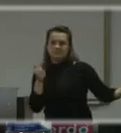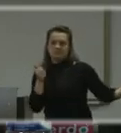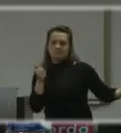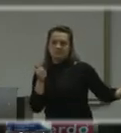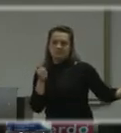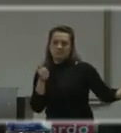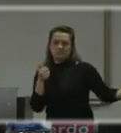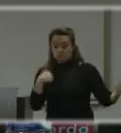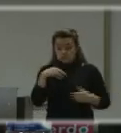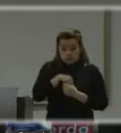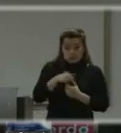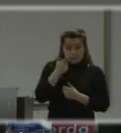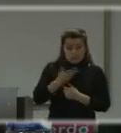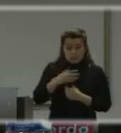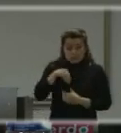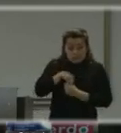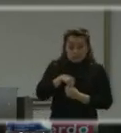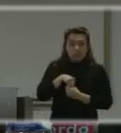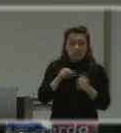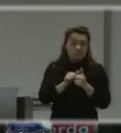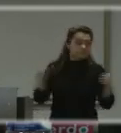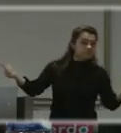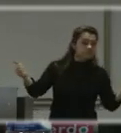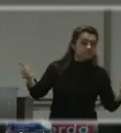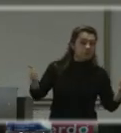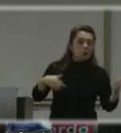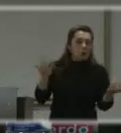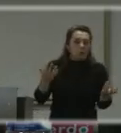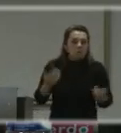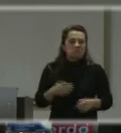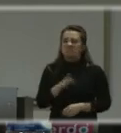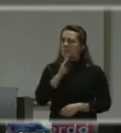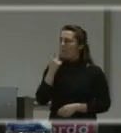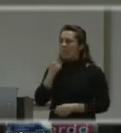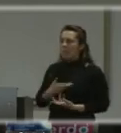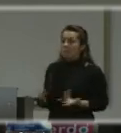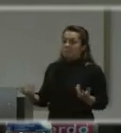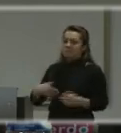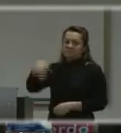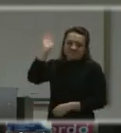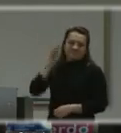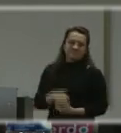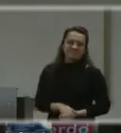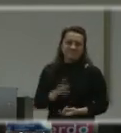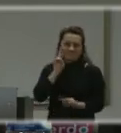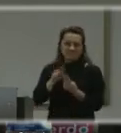con la persona con discapacidad o digamos, no se conoce de su paradero.